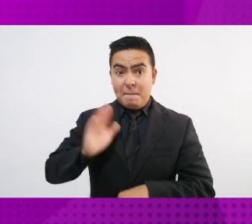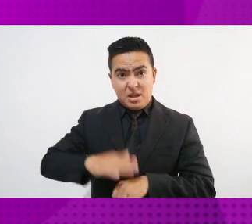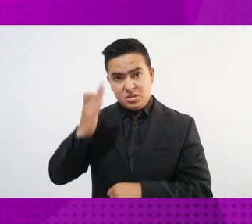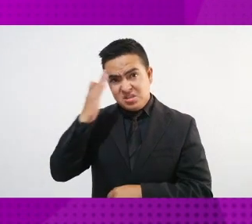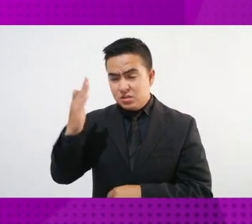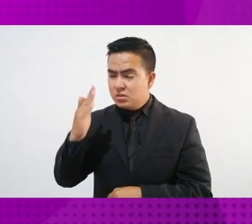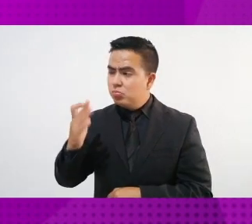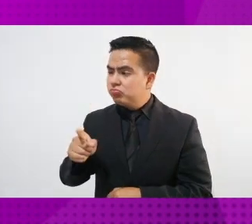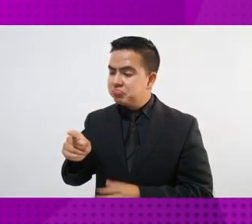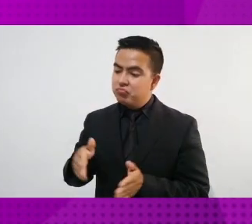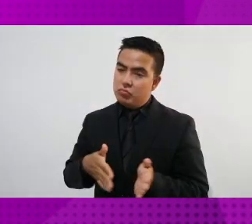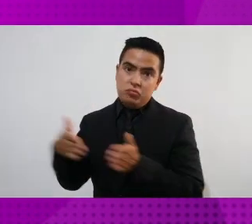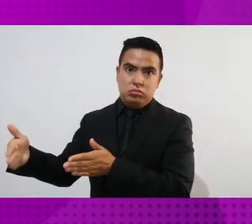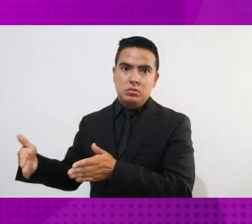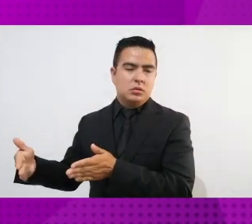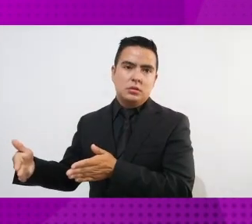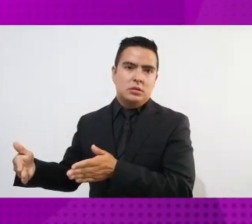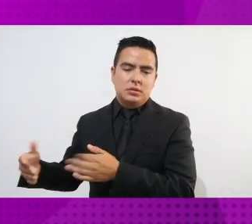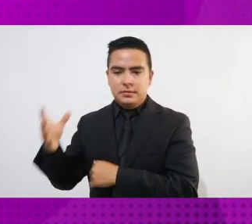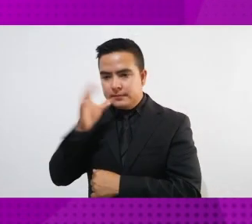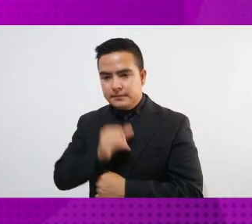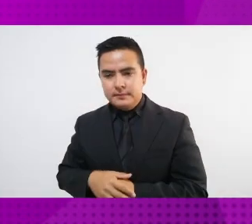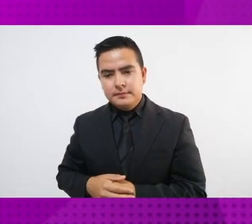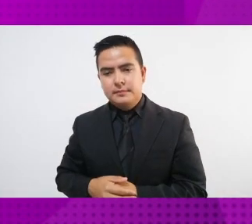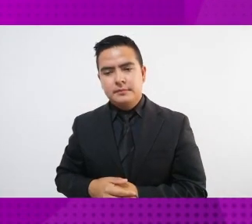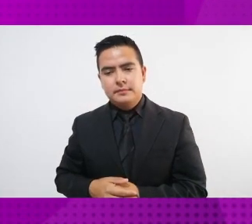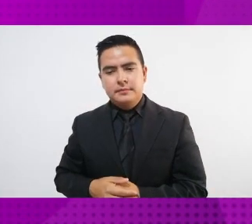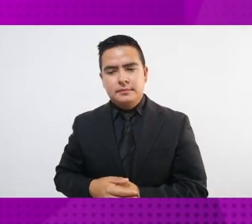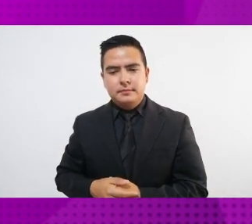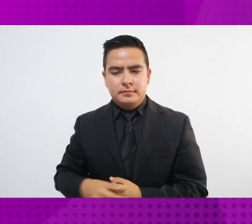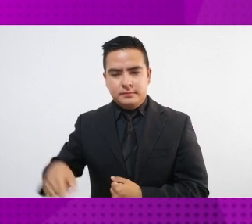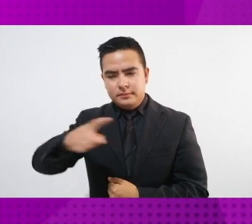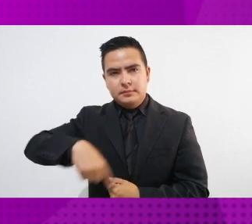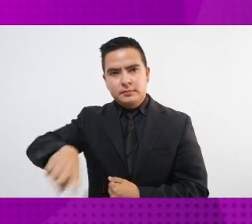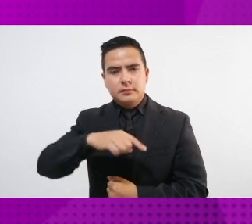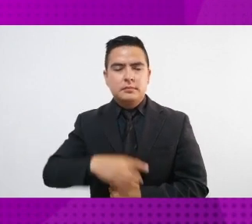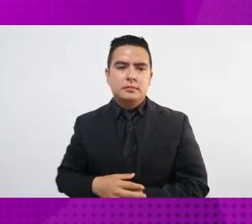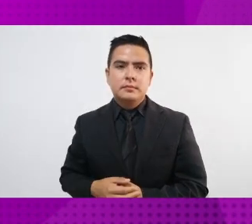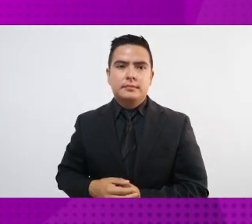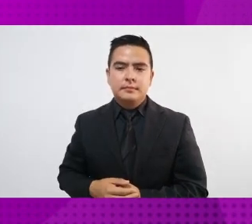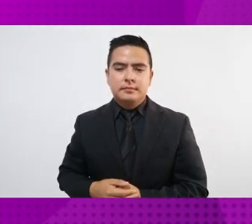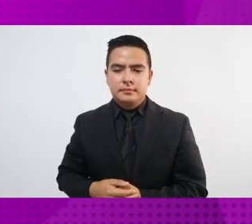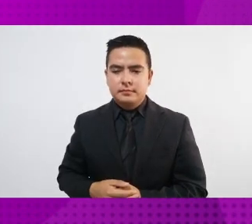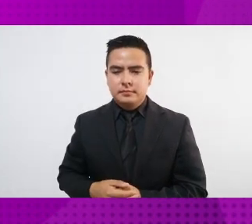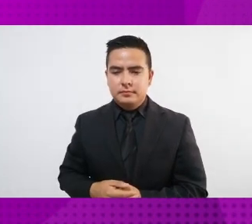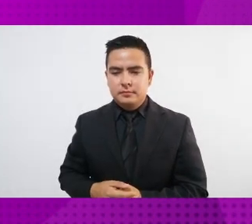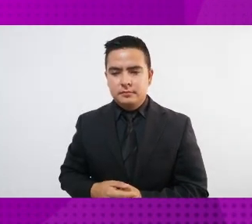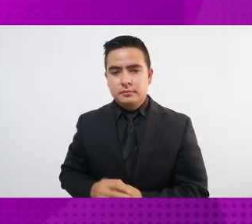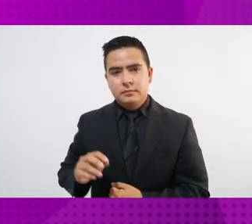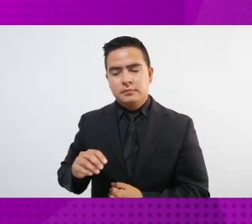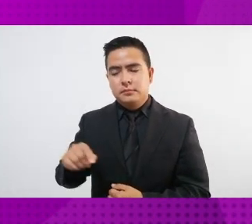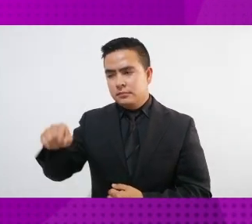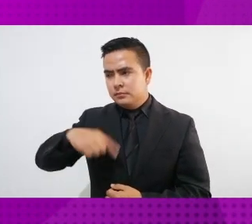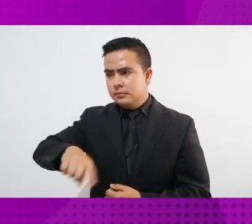una prórroga ilegítima, yo la llamaría, de algún mandato que espera ser renovado,